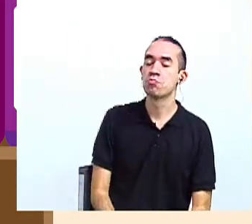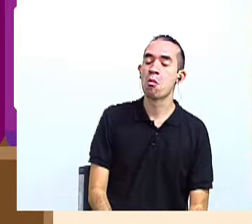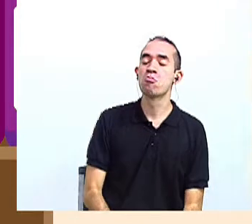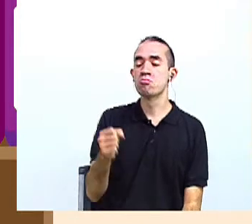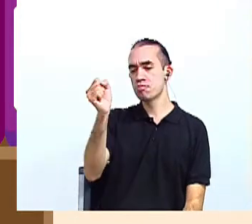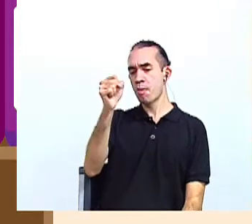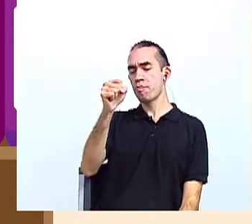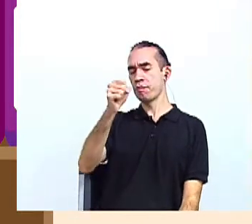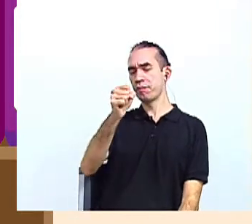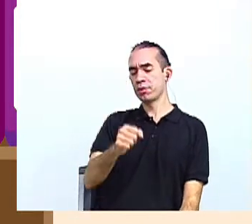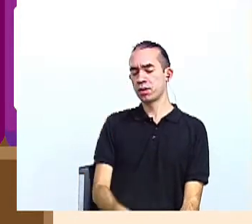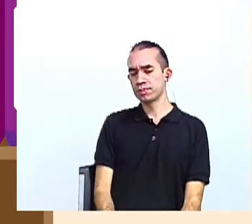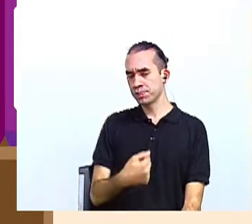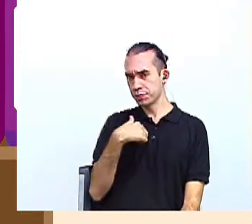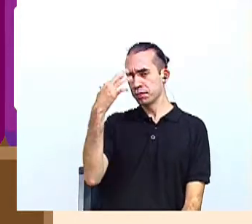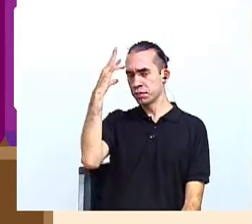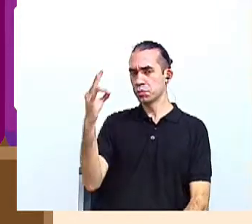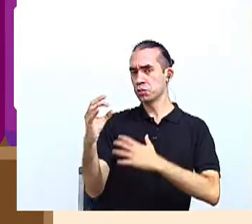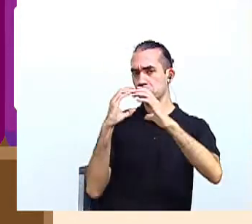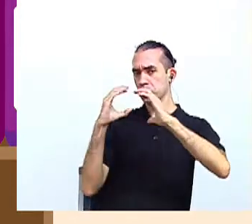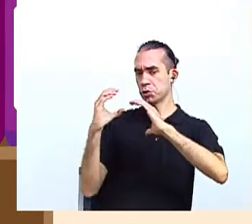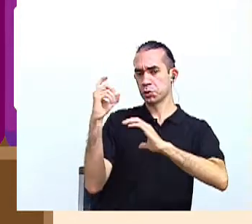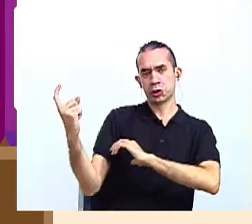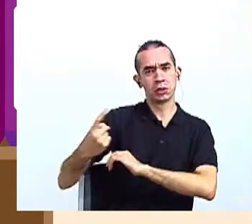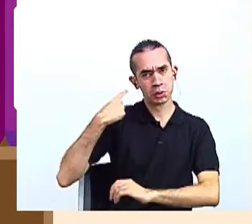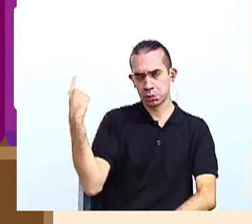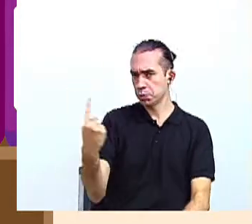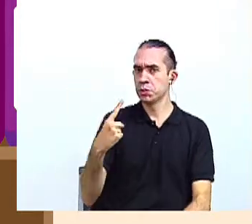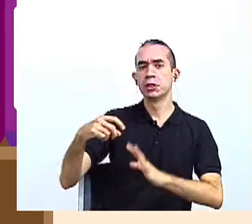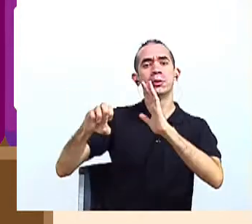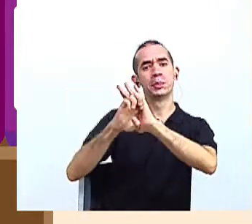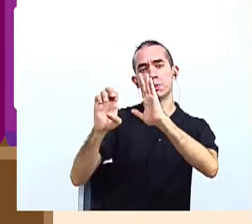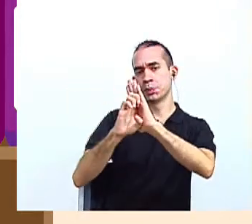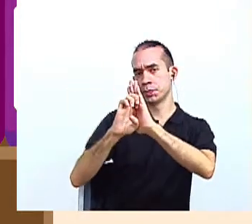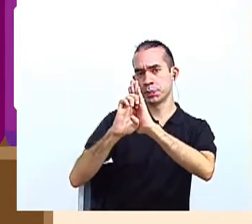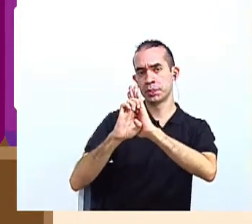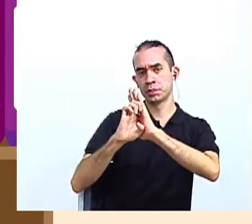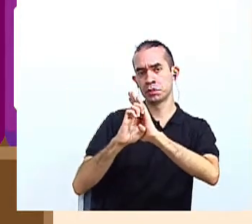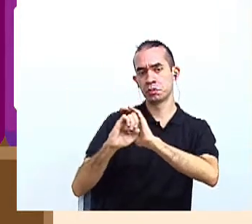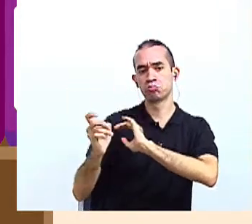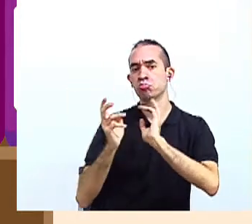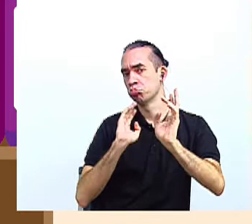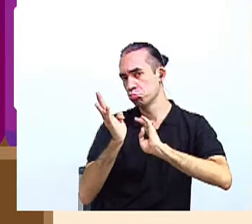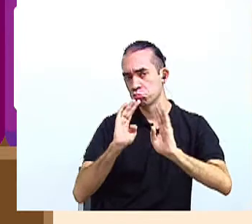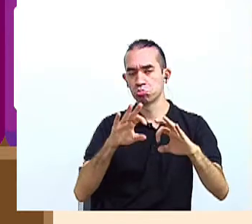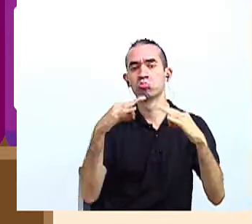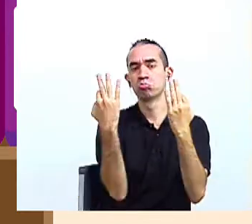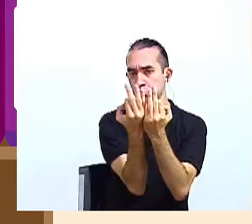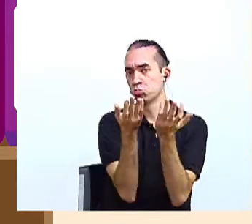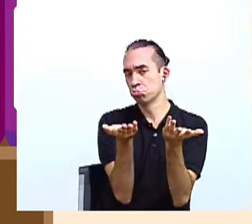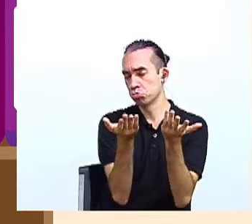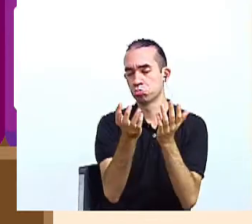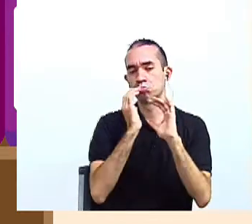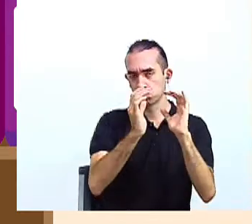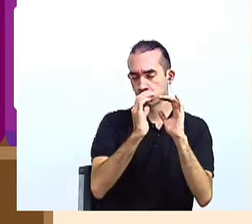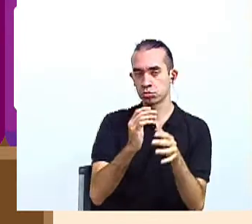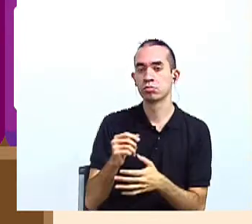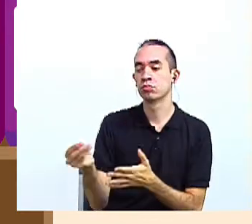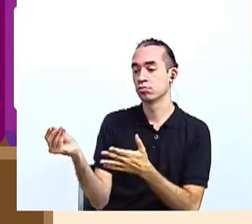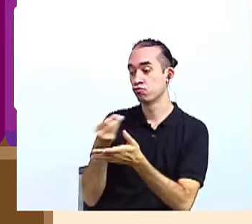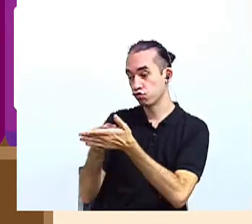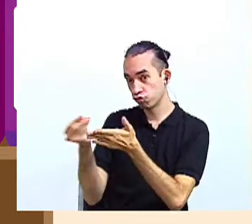Sí, profe, yo creo que nos comunicamos siempre. Por ejemplo, cuando conversamos con mi familia, cuando voy a comprar